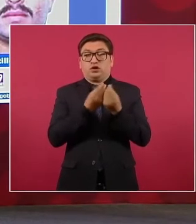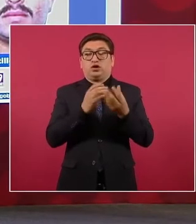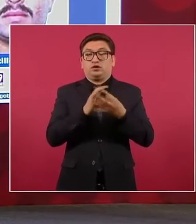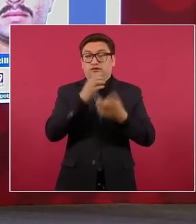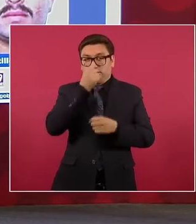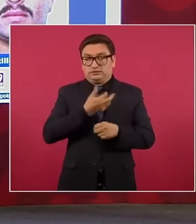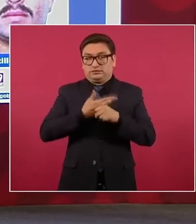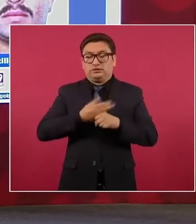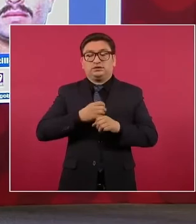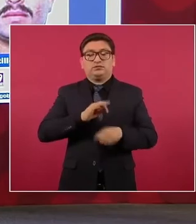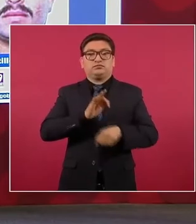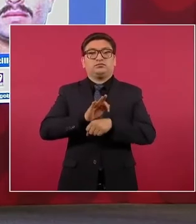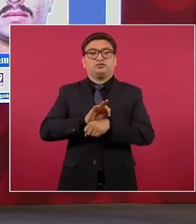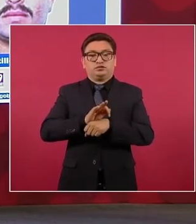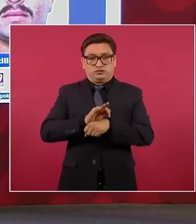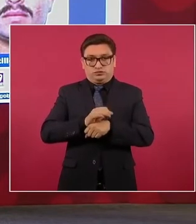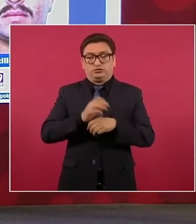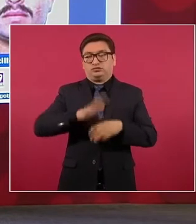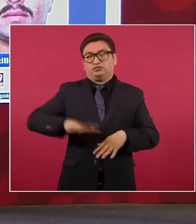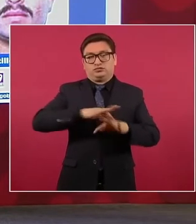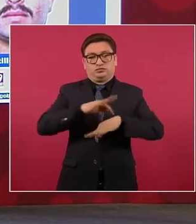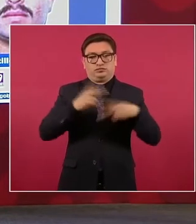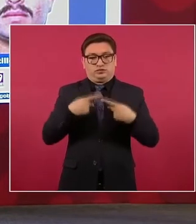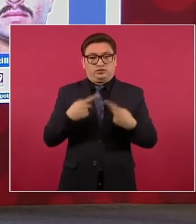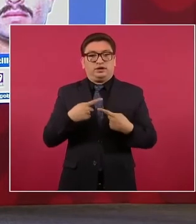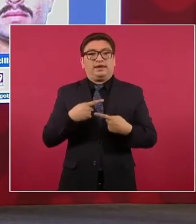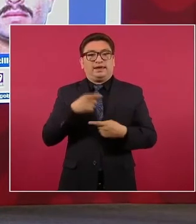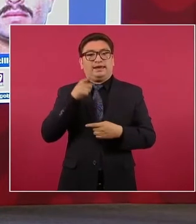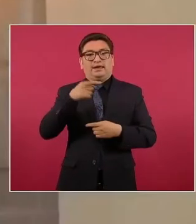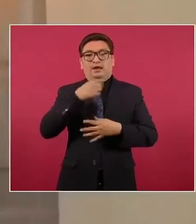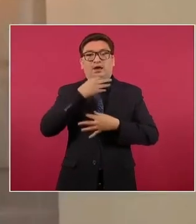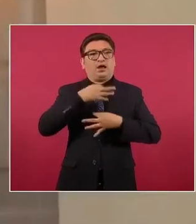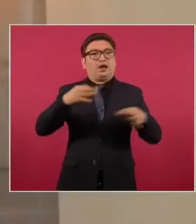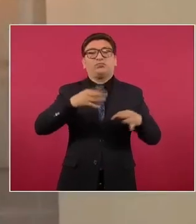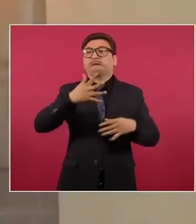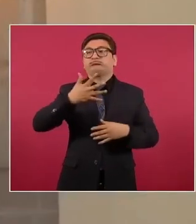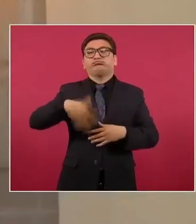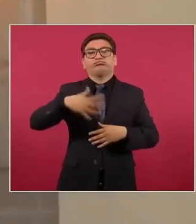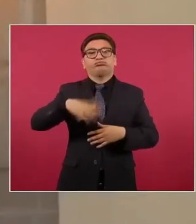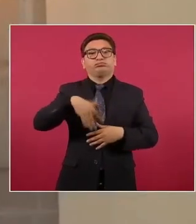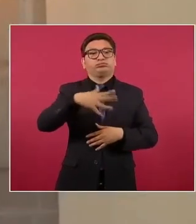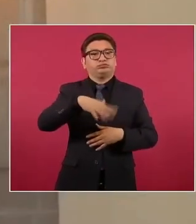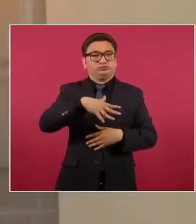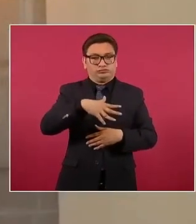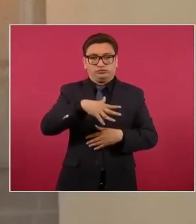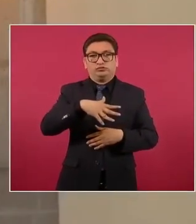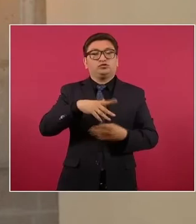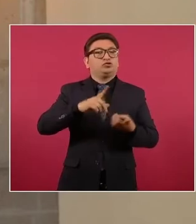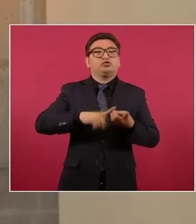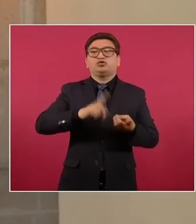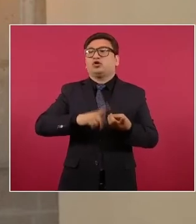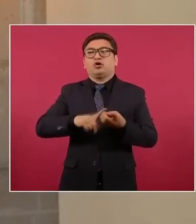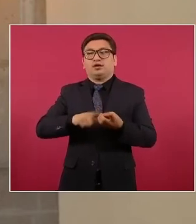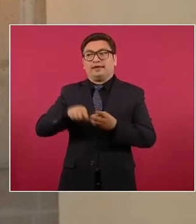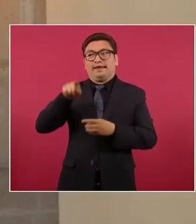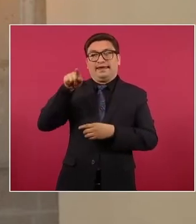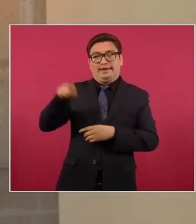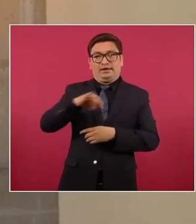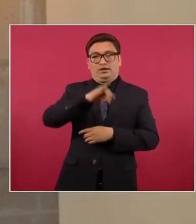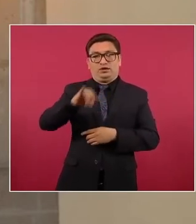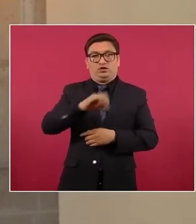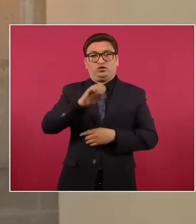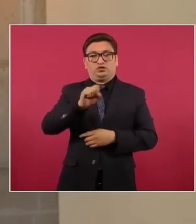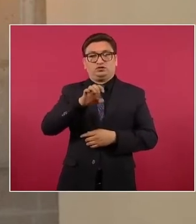Seguridad y Protección Ciudadana emitió una boleta de búsqueda y localización en contra de José